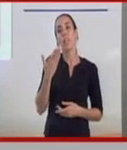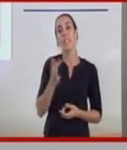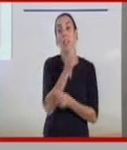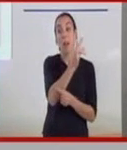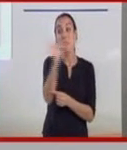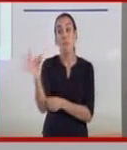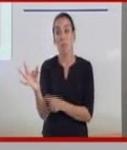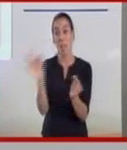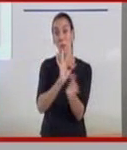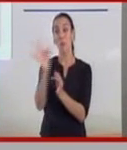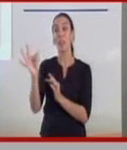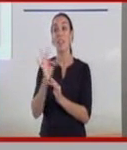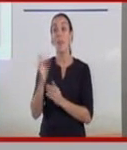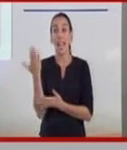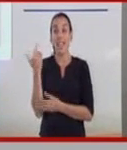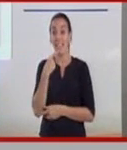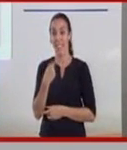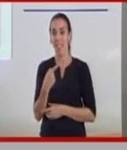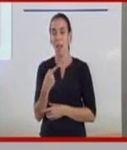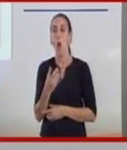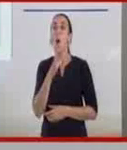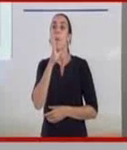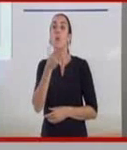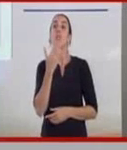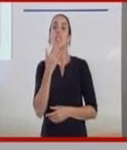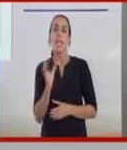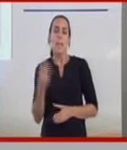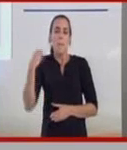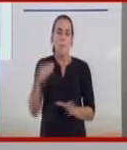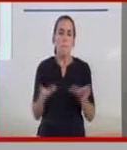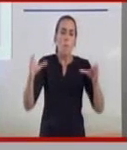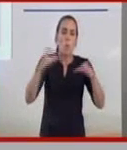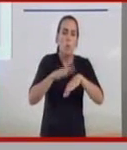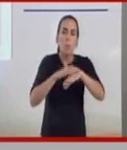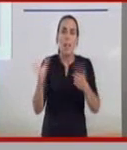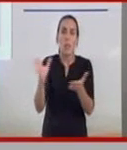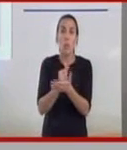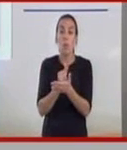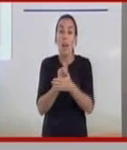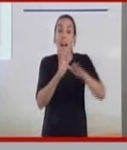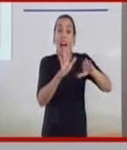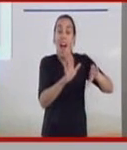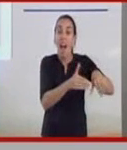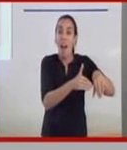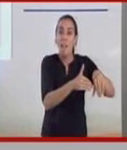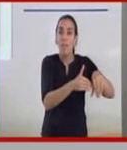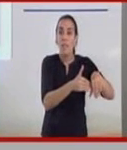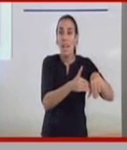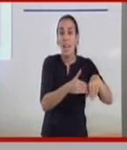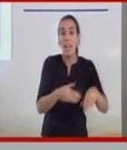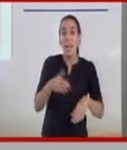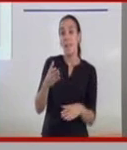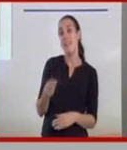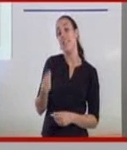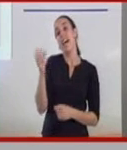al inicio, porque si contamos con un mismo grupo de gente para todos, al final no recibimos las ideas